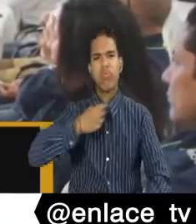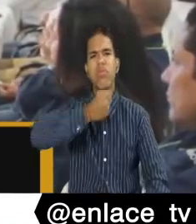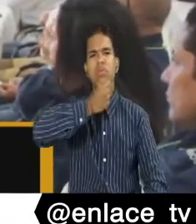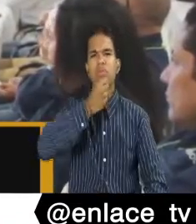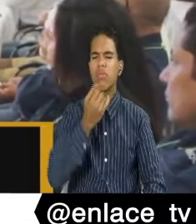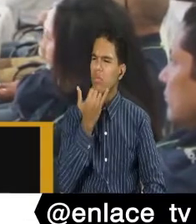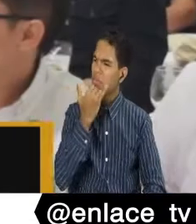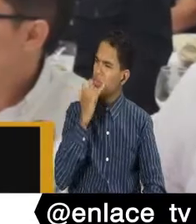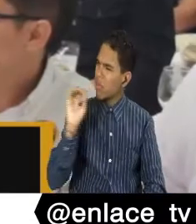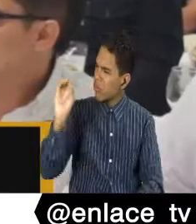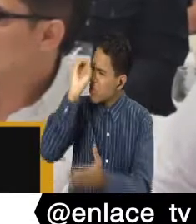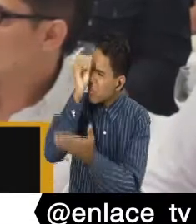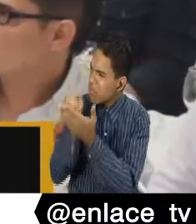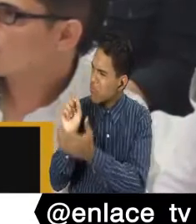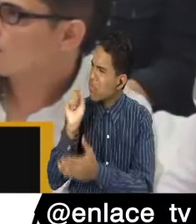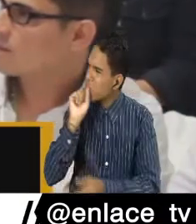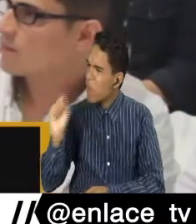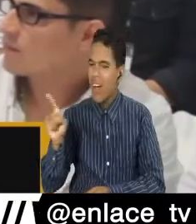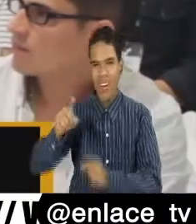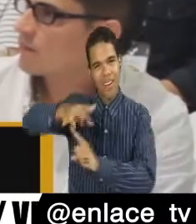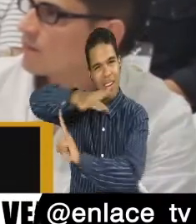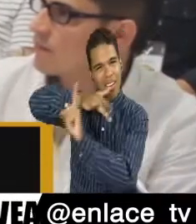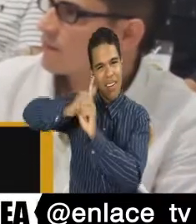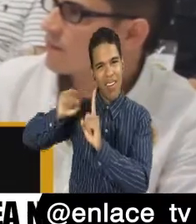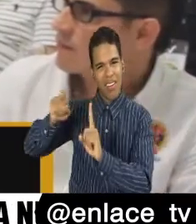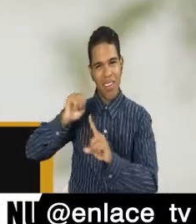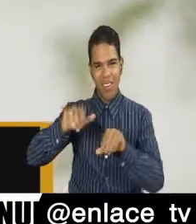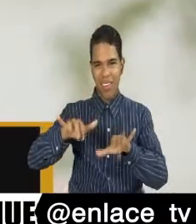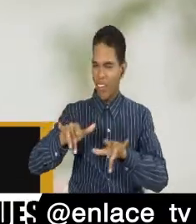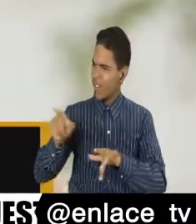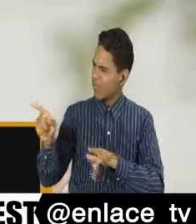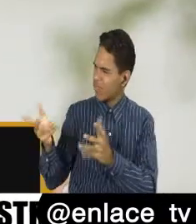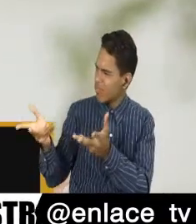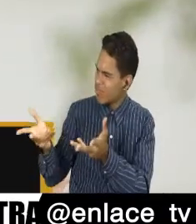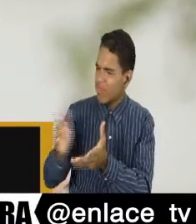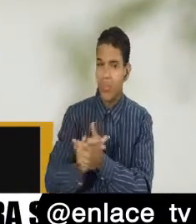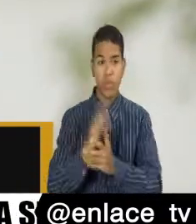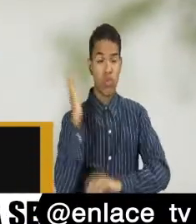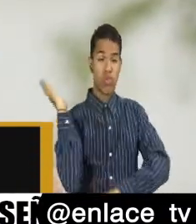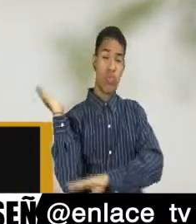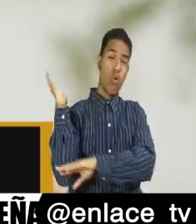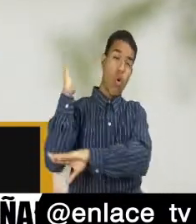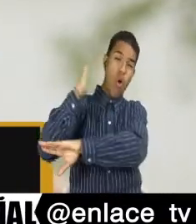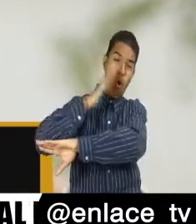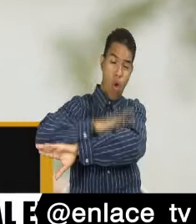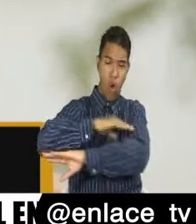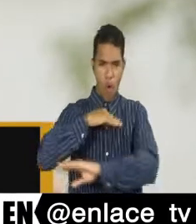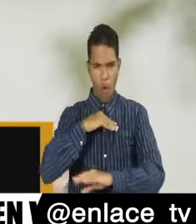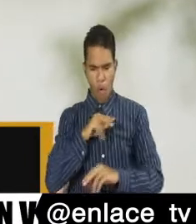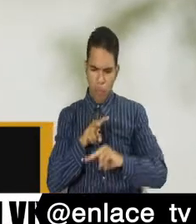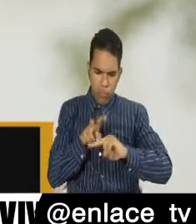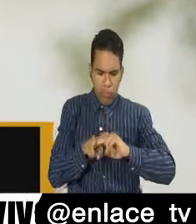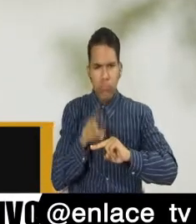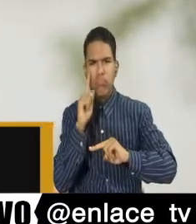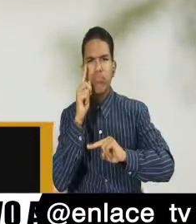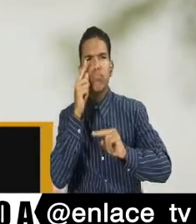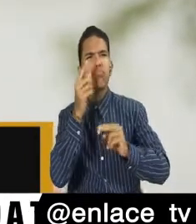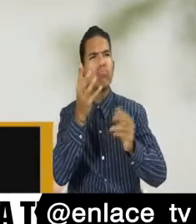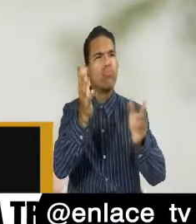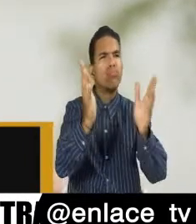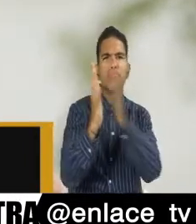Ambiente, Alejandro Bohórquez, sobre las conclusiones del evento. Estuvimos ahí todo el día haciendo el acompañamiento y pues enterándonos